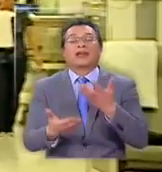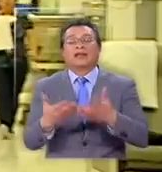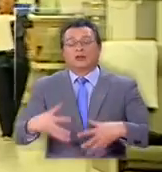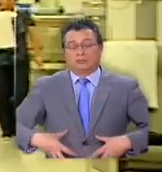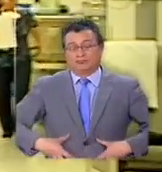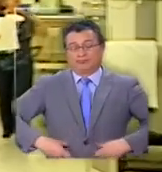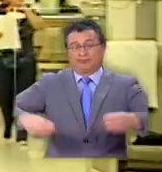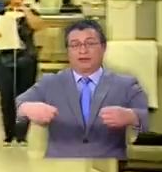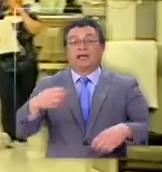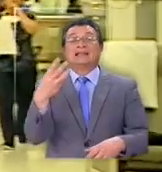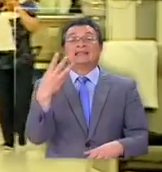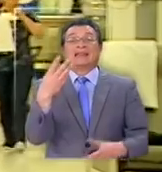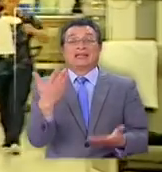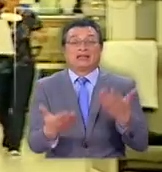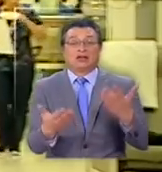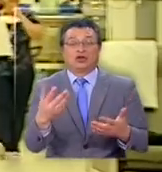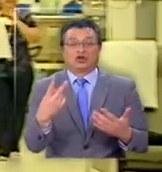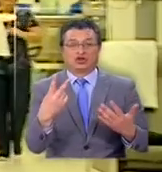kilos 270,